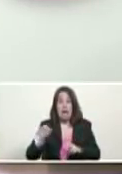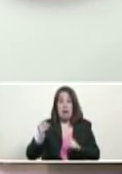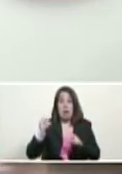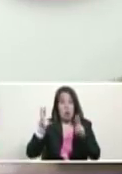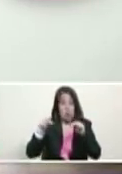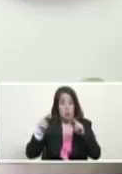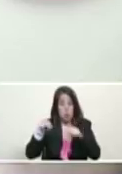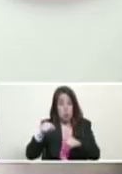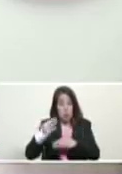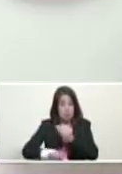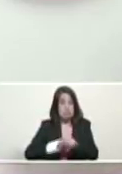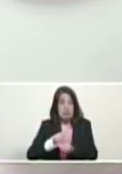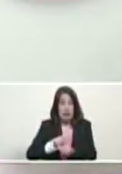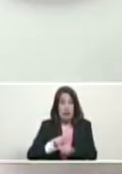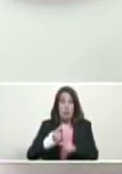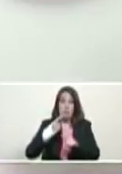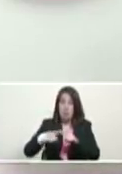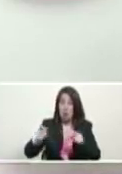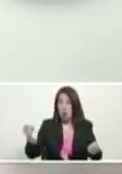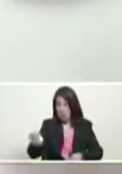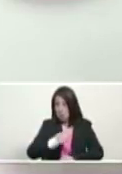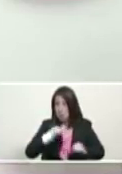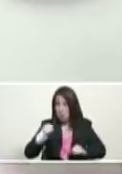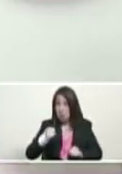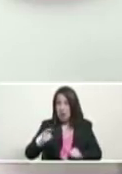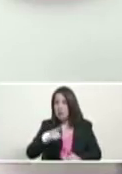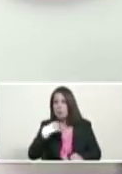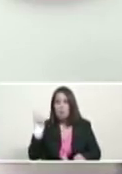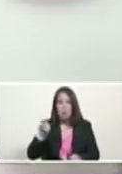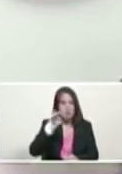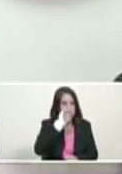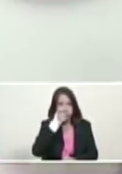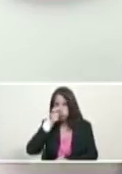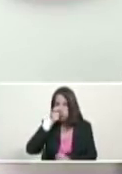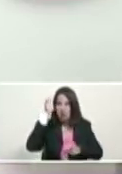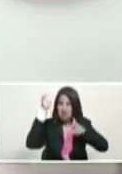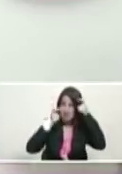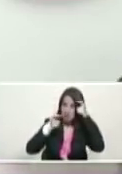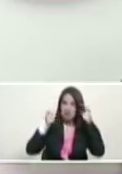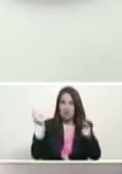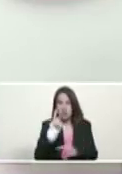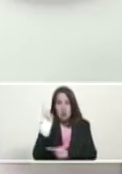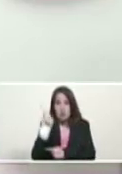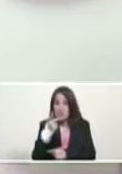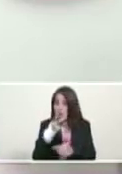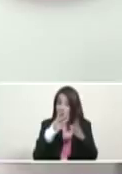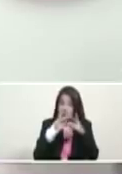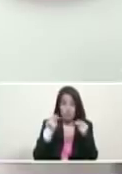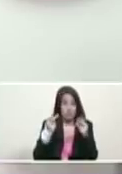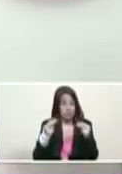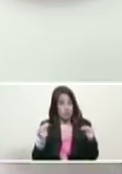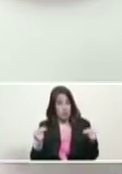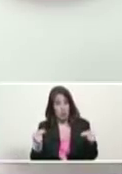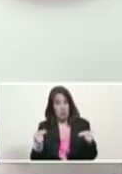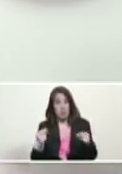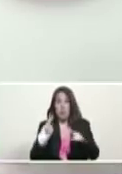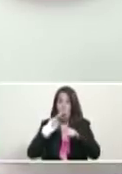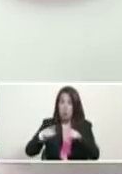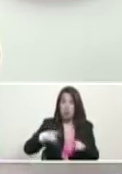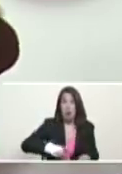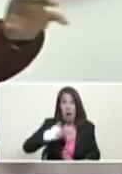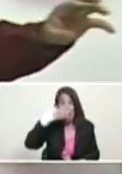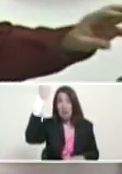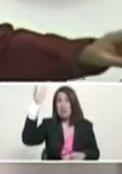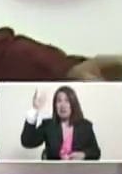nacionalistas, venezolanistas, revolucionarios. Como en otras partes, en Libia, Irak, Siria, Afganistán, caen